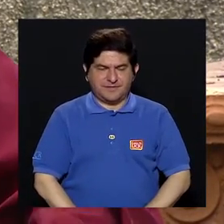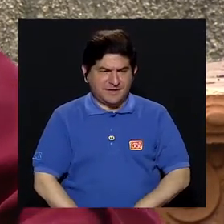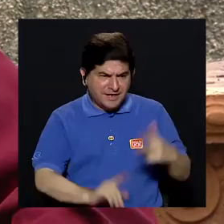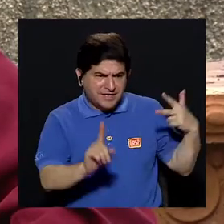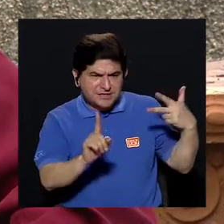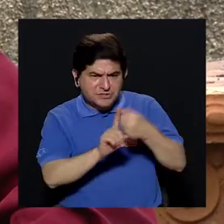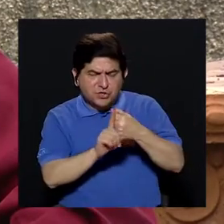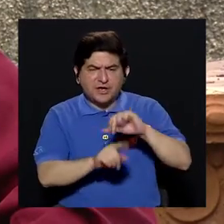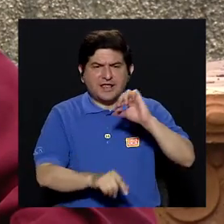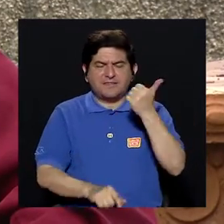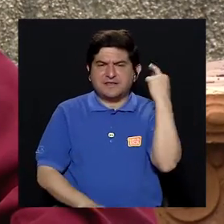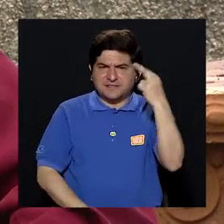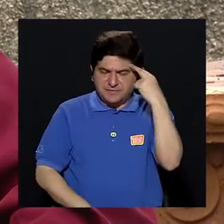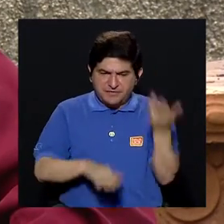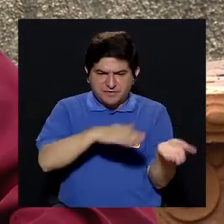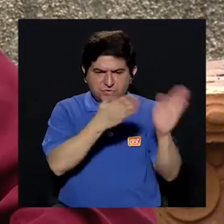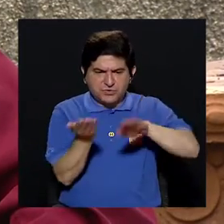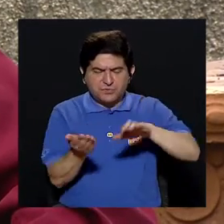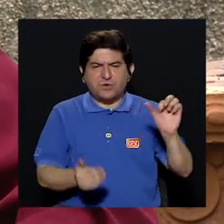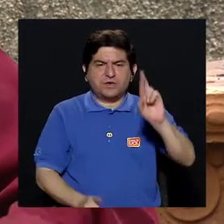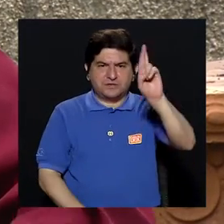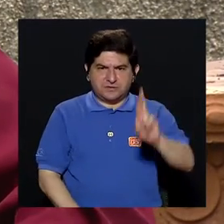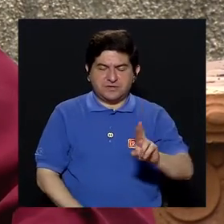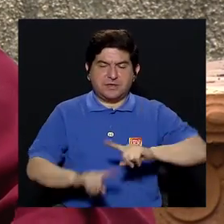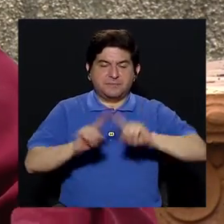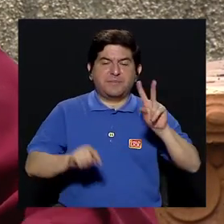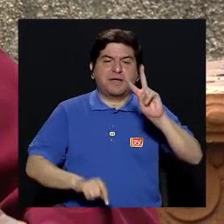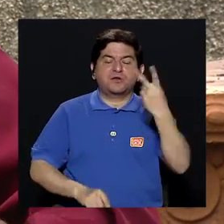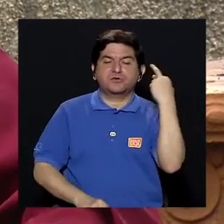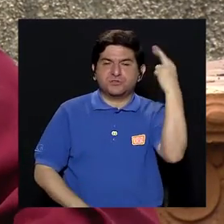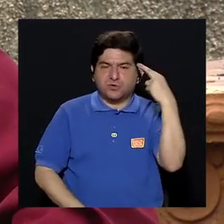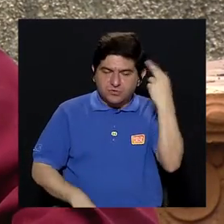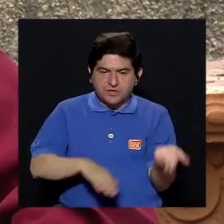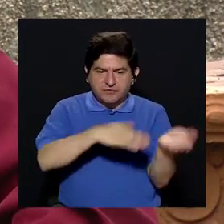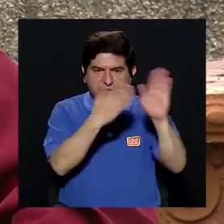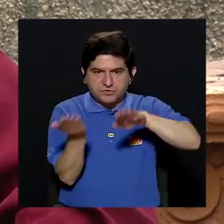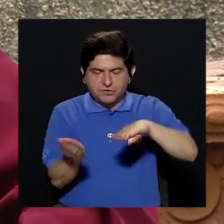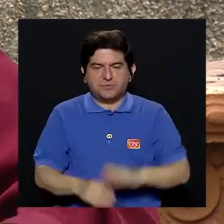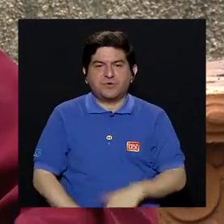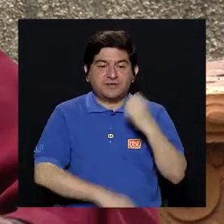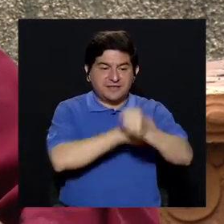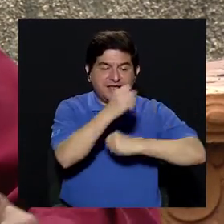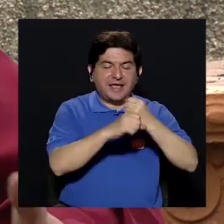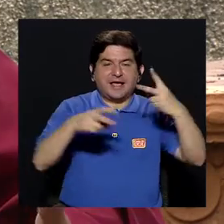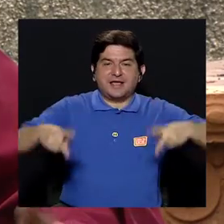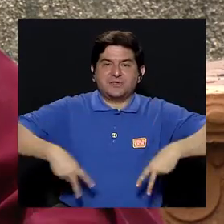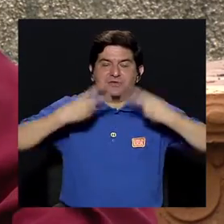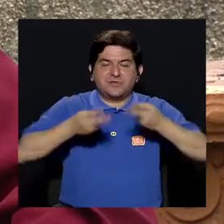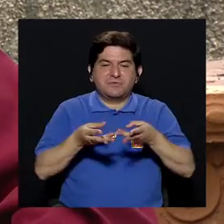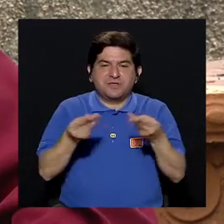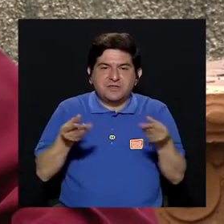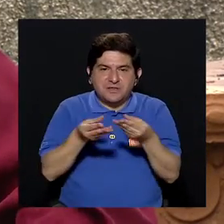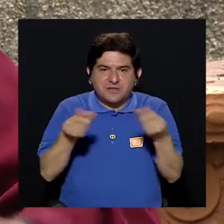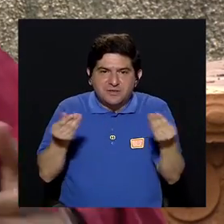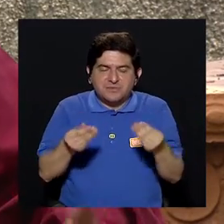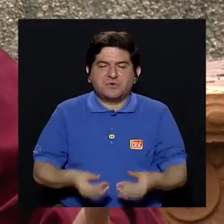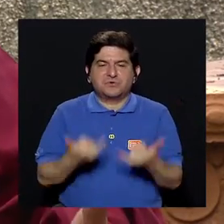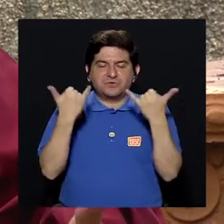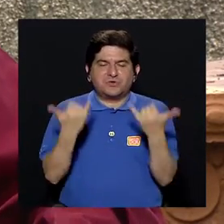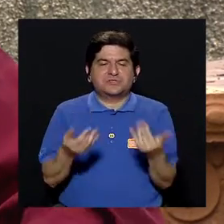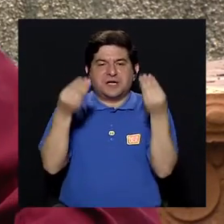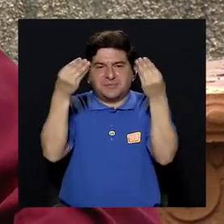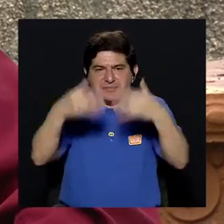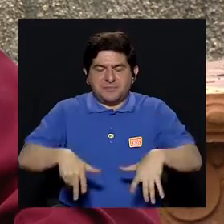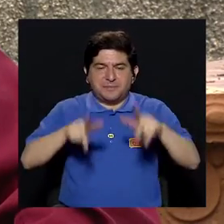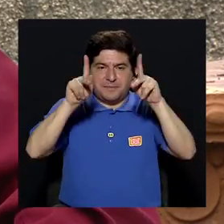los choques viales son la décima causa de muerte en Costa Rica, sin embargo son la segunda causa de muerte en términos de años de vida productivos perdidos. Justamente